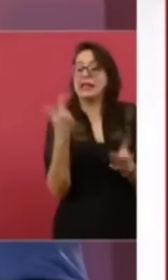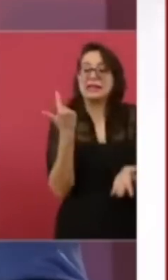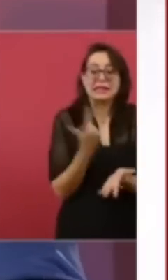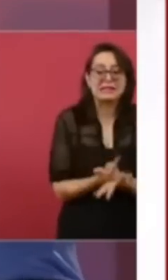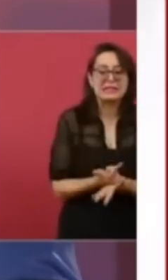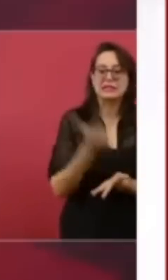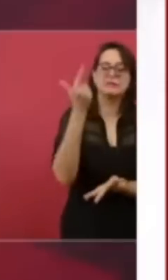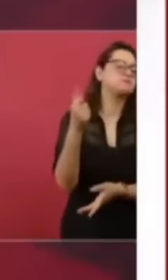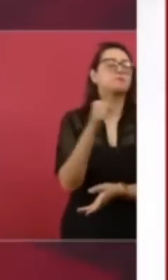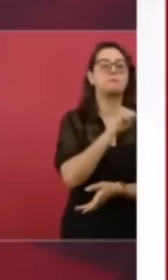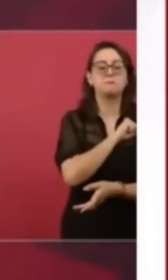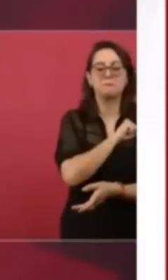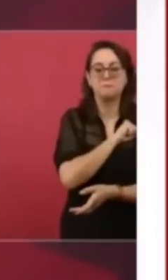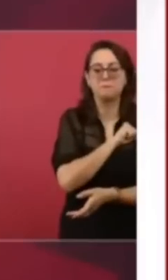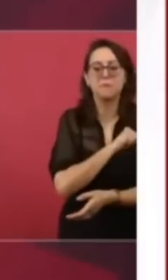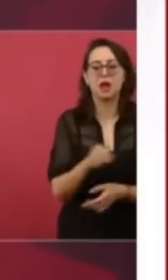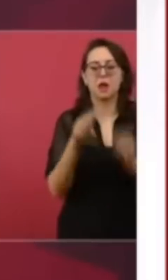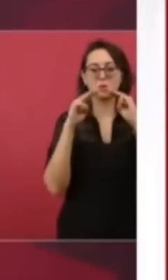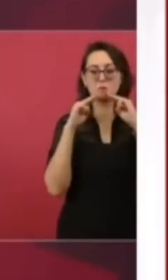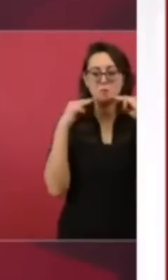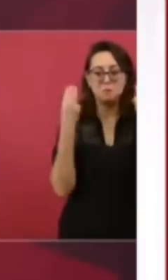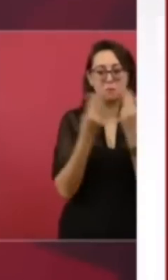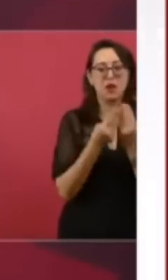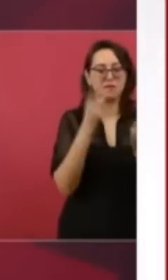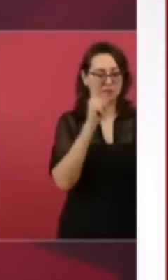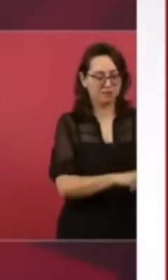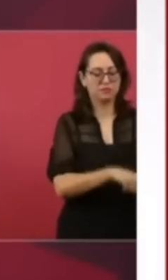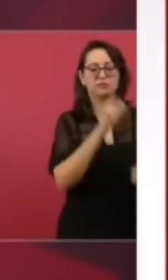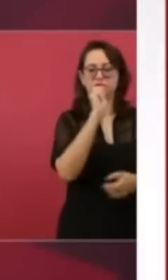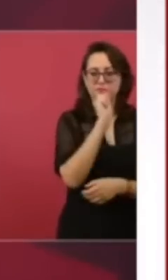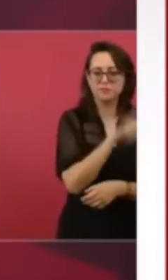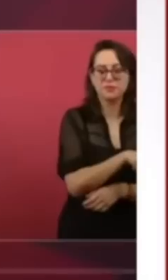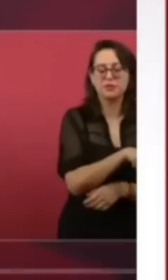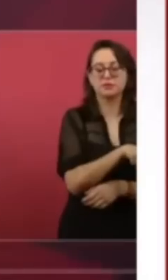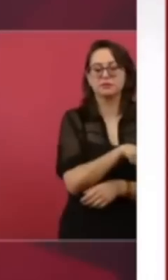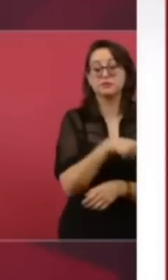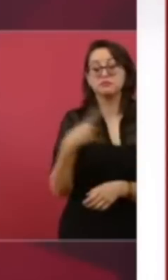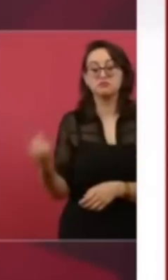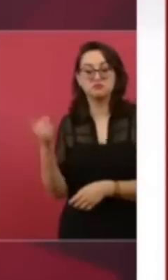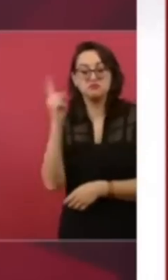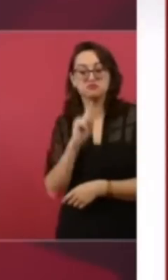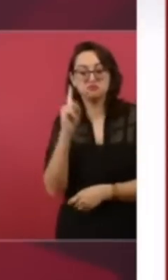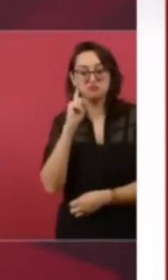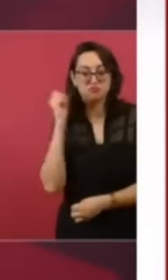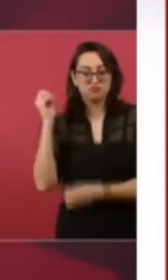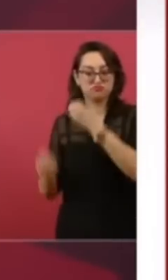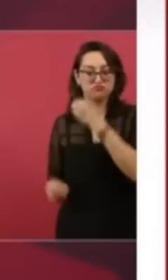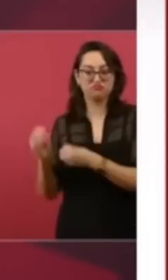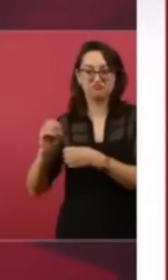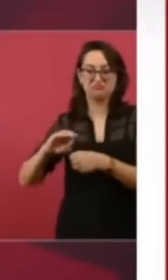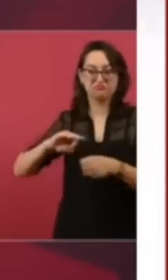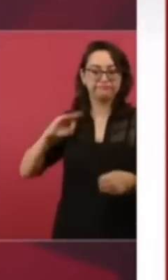de un grupo de la delincuencia organizada y da un plazo